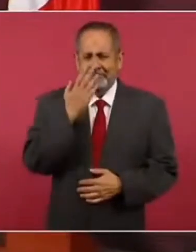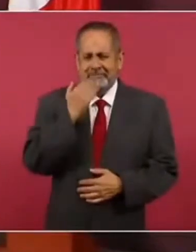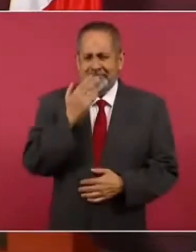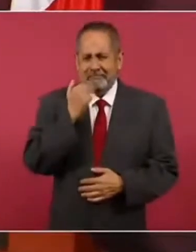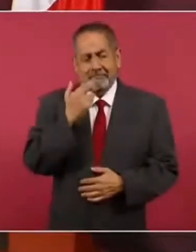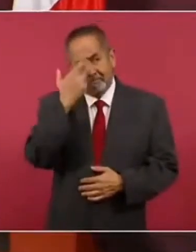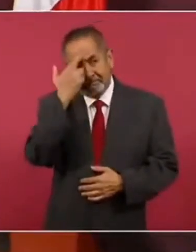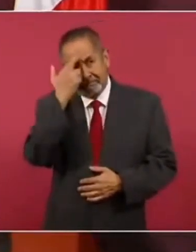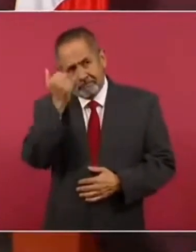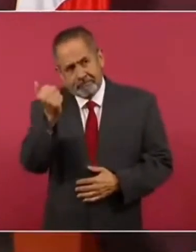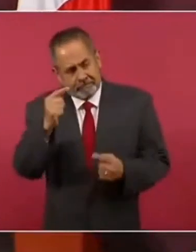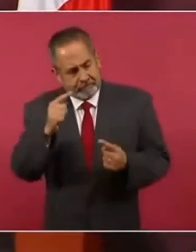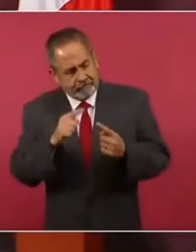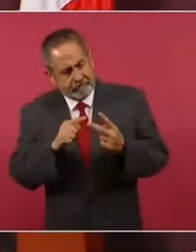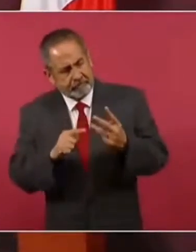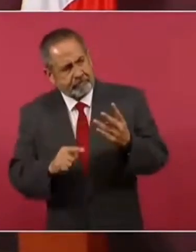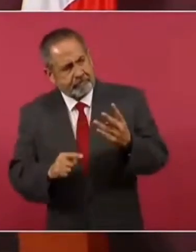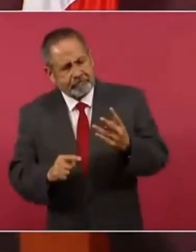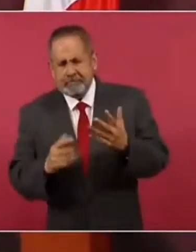sustento.